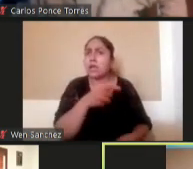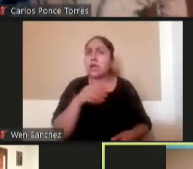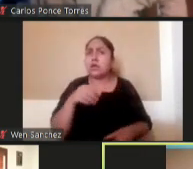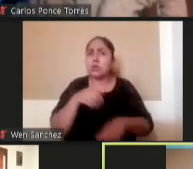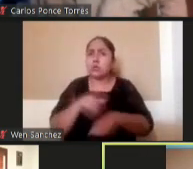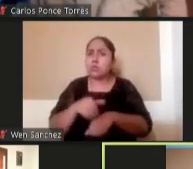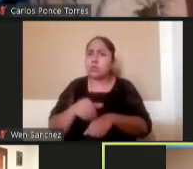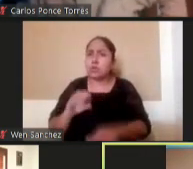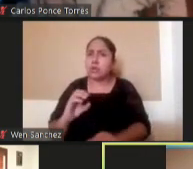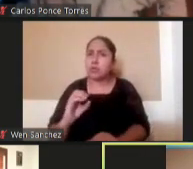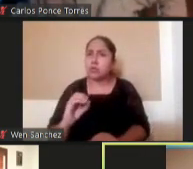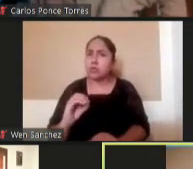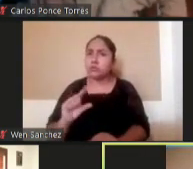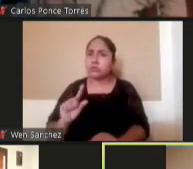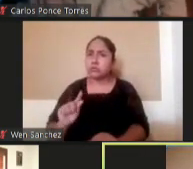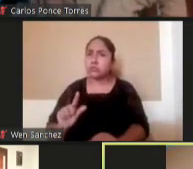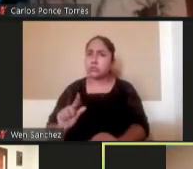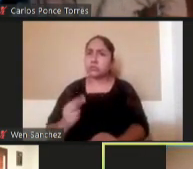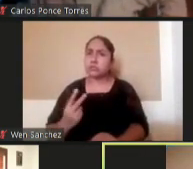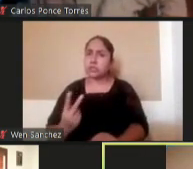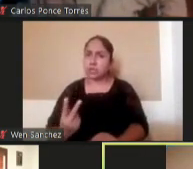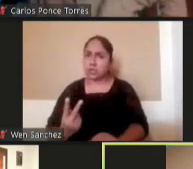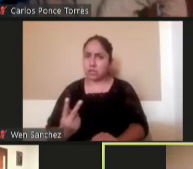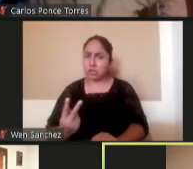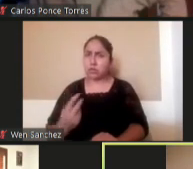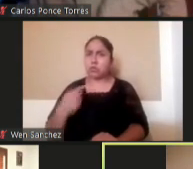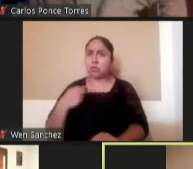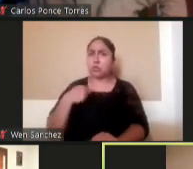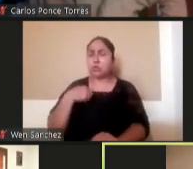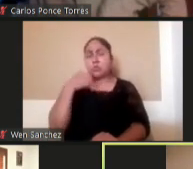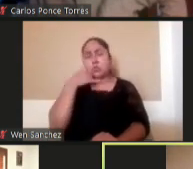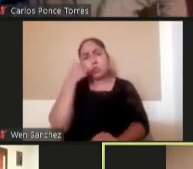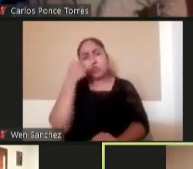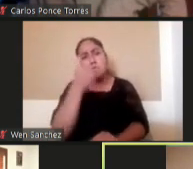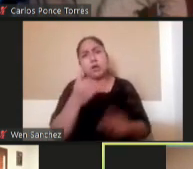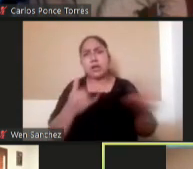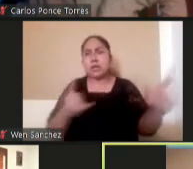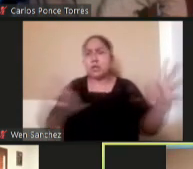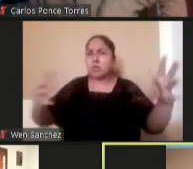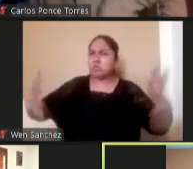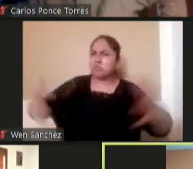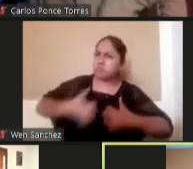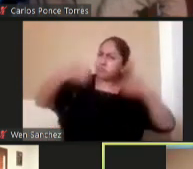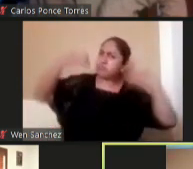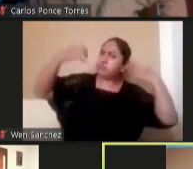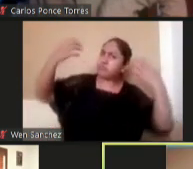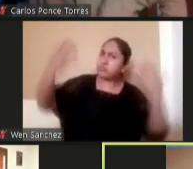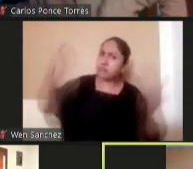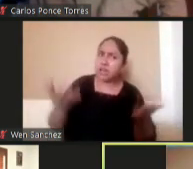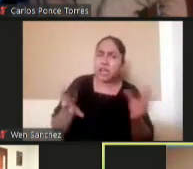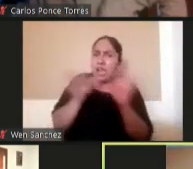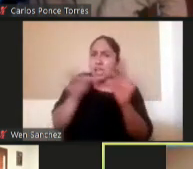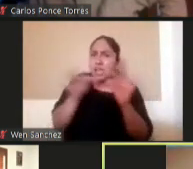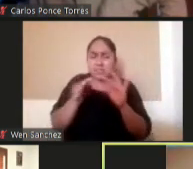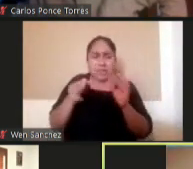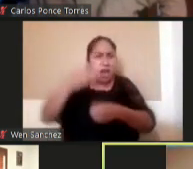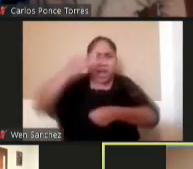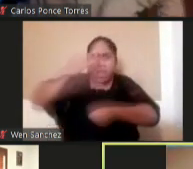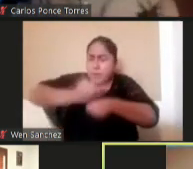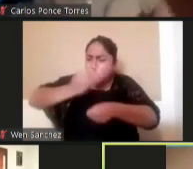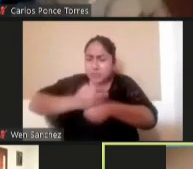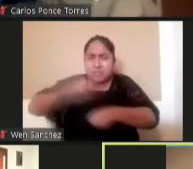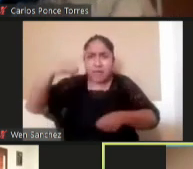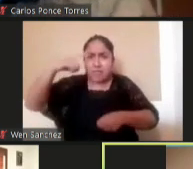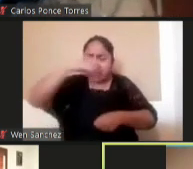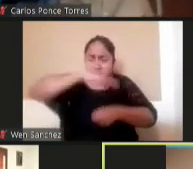que me atendió me contestó muy molesta, que si no era yo consciente de que estábamos en una contingencia